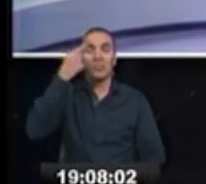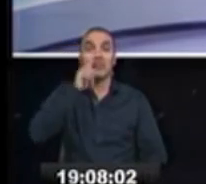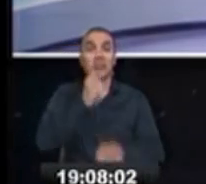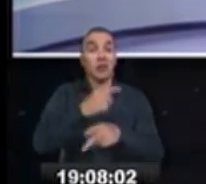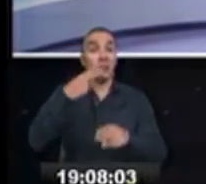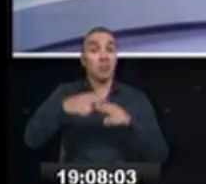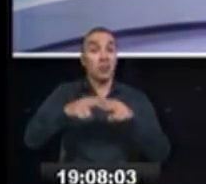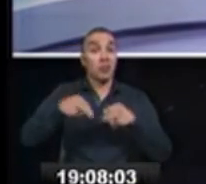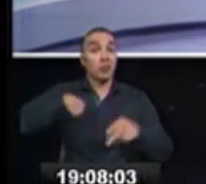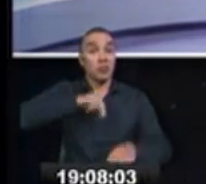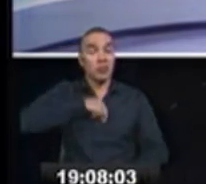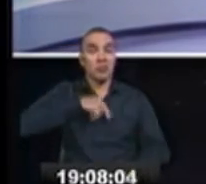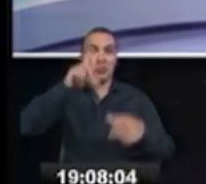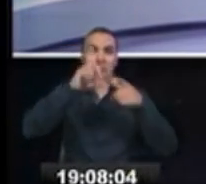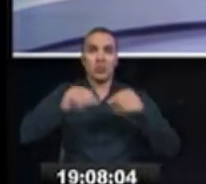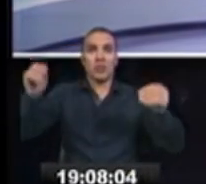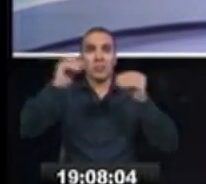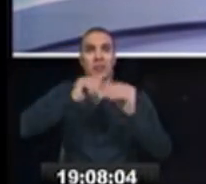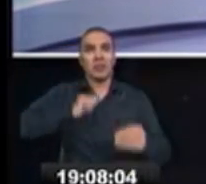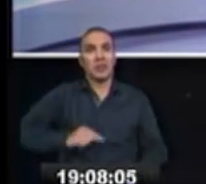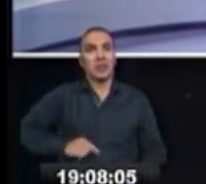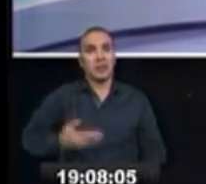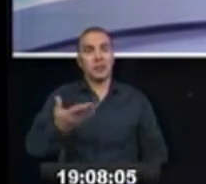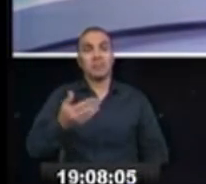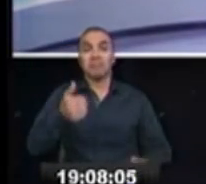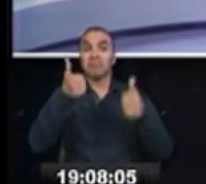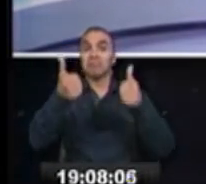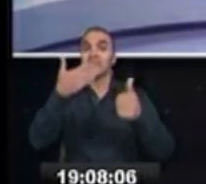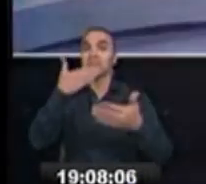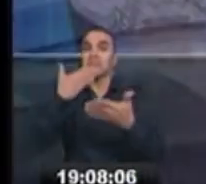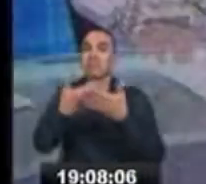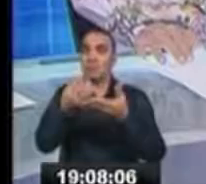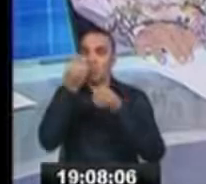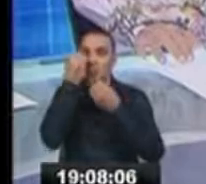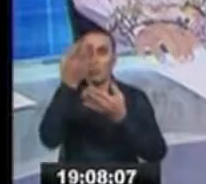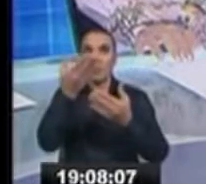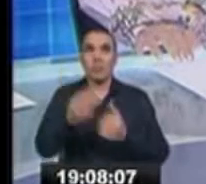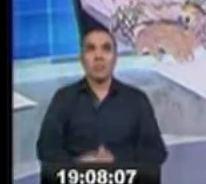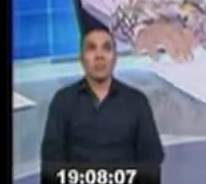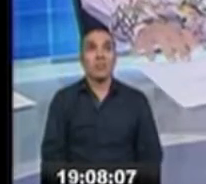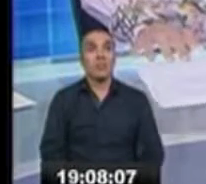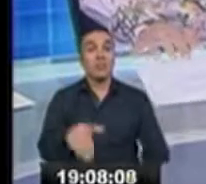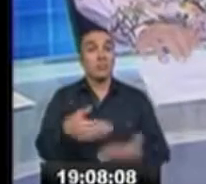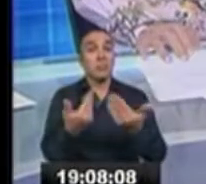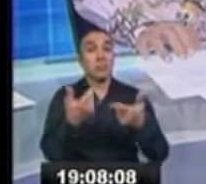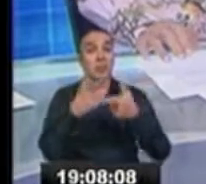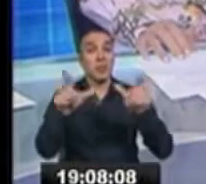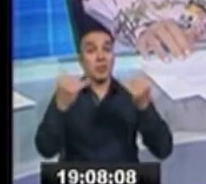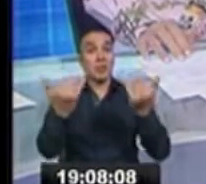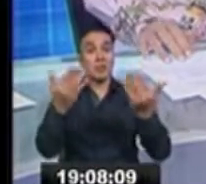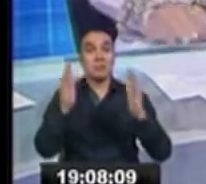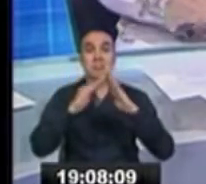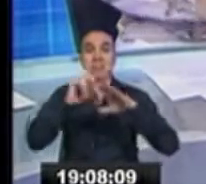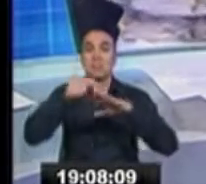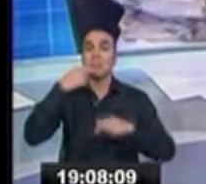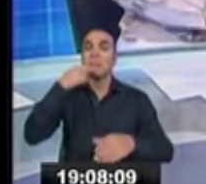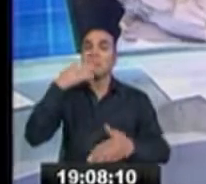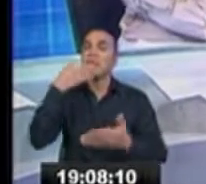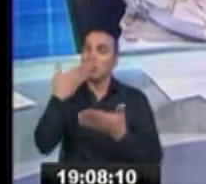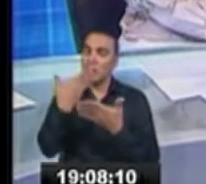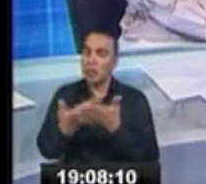nuestras próximas emisiones les tendremos todos los detalles. Muy bien, Cristian, excelente información. Velada libertaria que se vive en Carondelet. Así es, y gracias por la